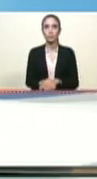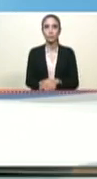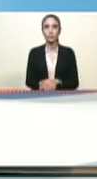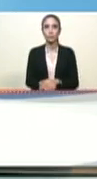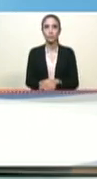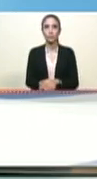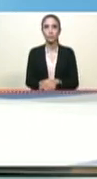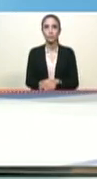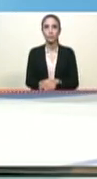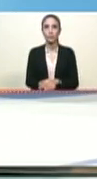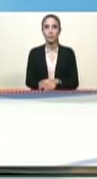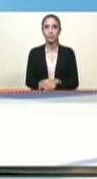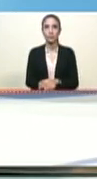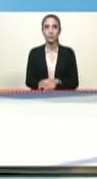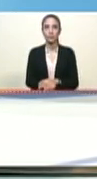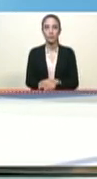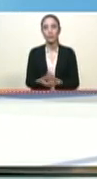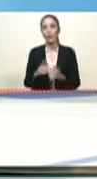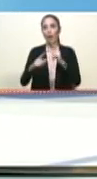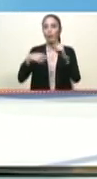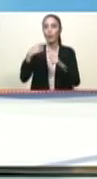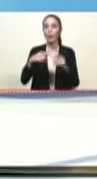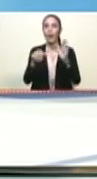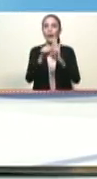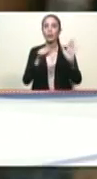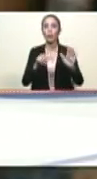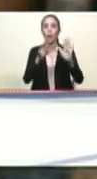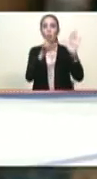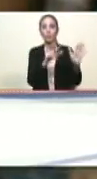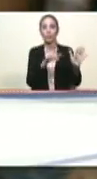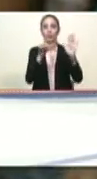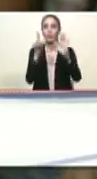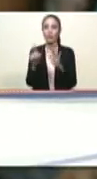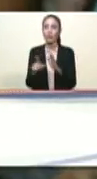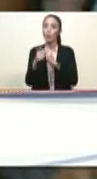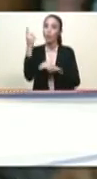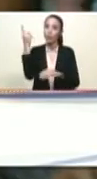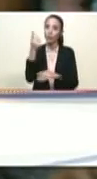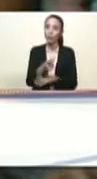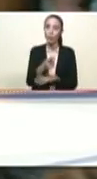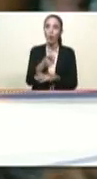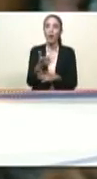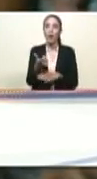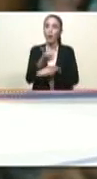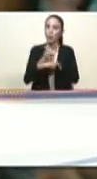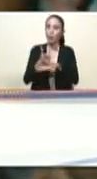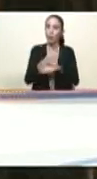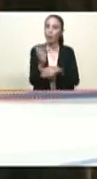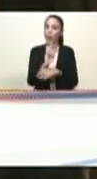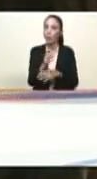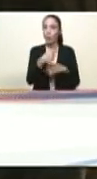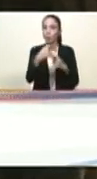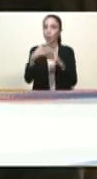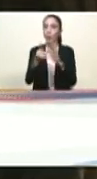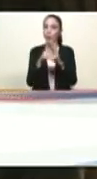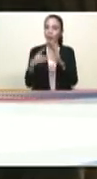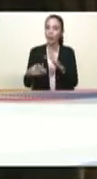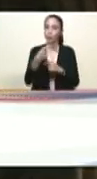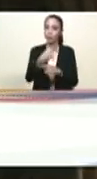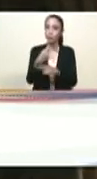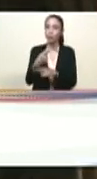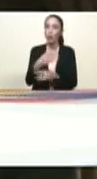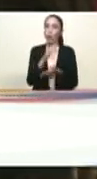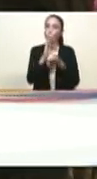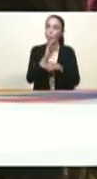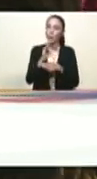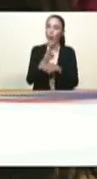¿no? Y también en el 86, cuando obligamos al Estado a asegurar la efectividad de este derecho creando un sistema de seguridad